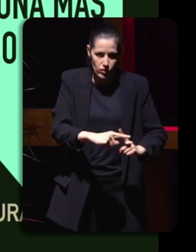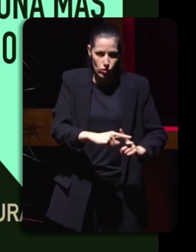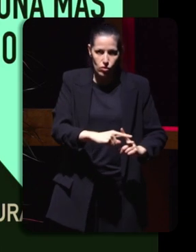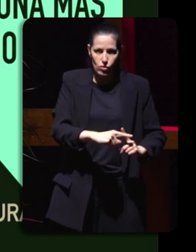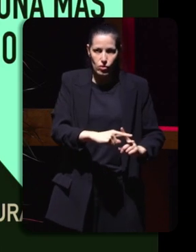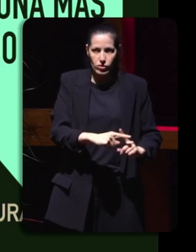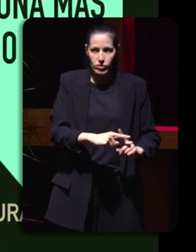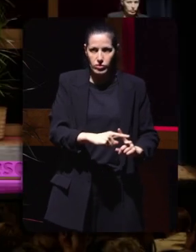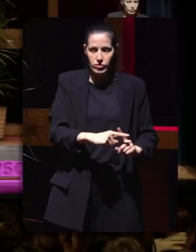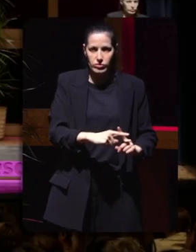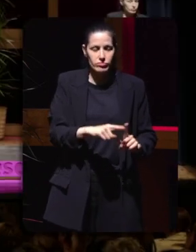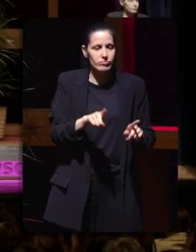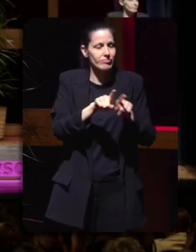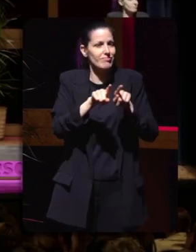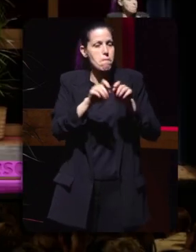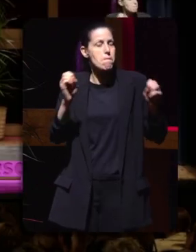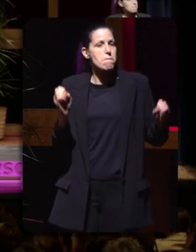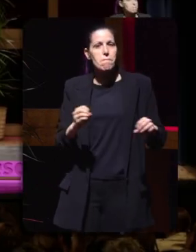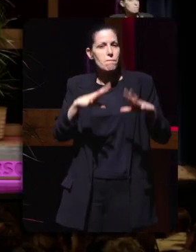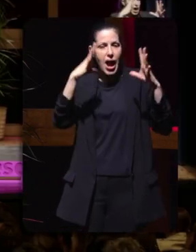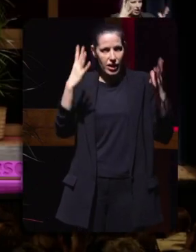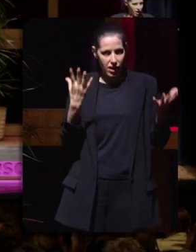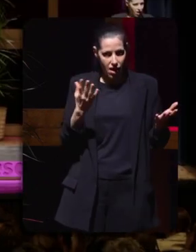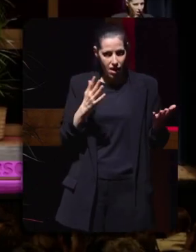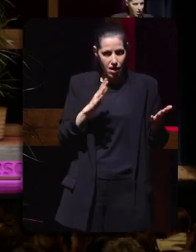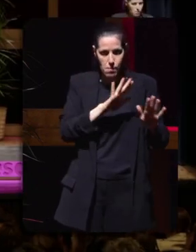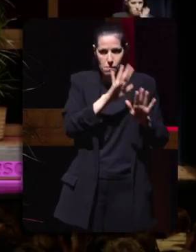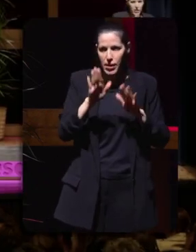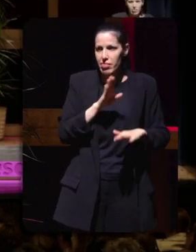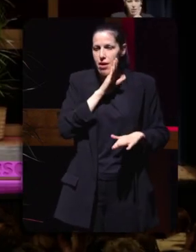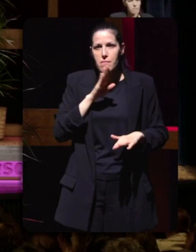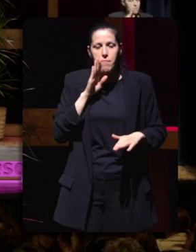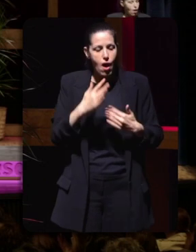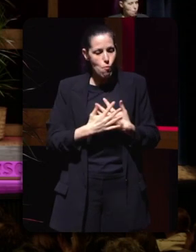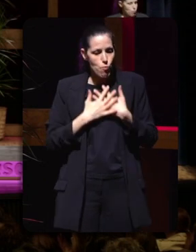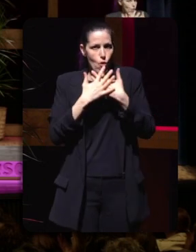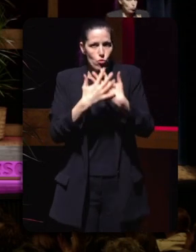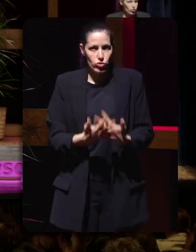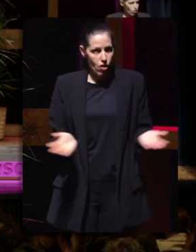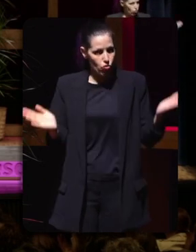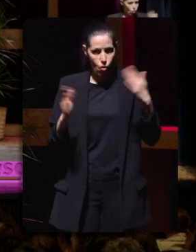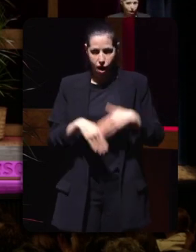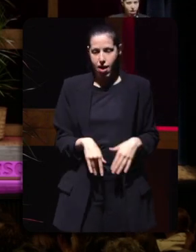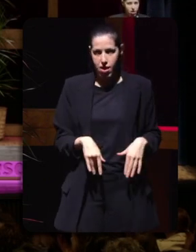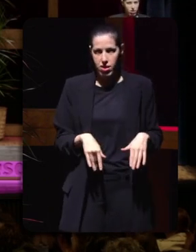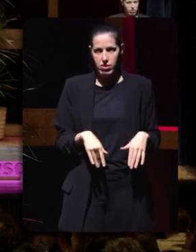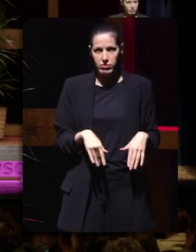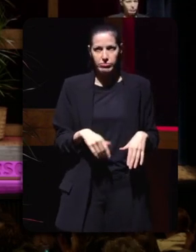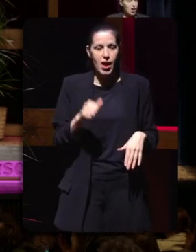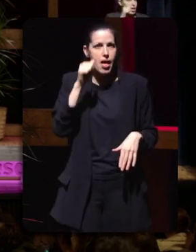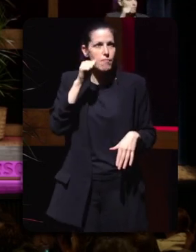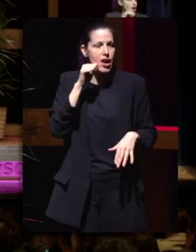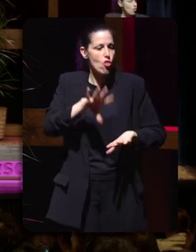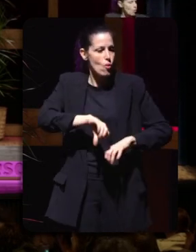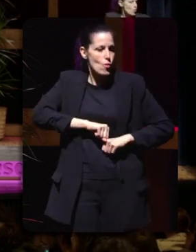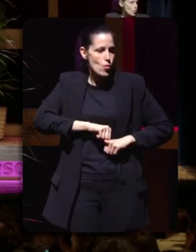míticos y mágicos o sea una madre es una persona Sin voluntad así míticamente que Se embaraza sin querer sin querer y sin